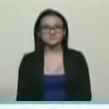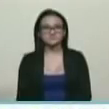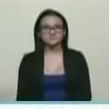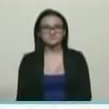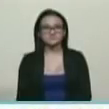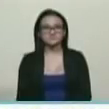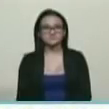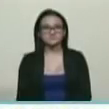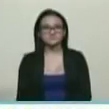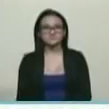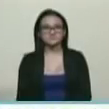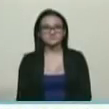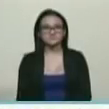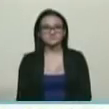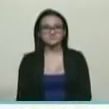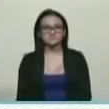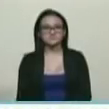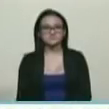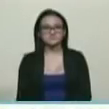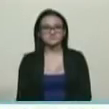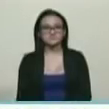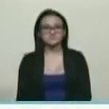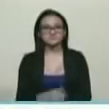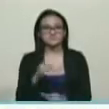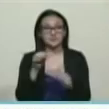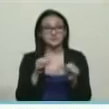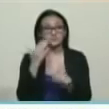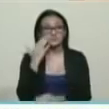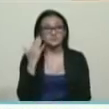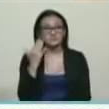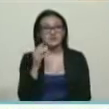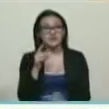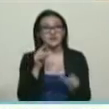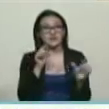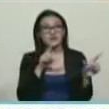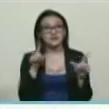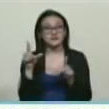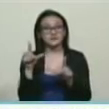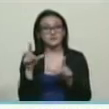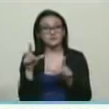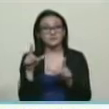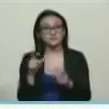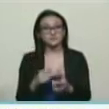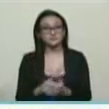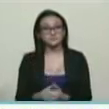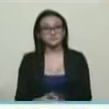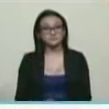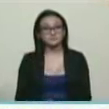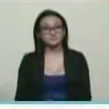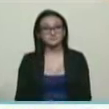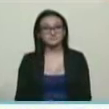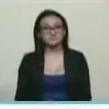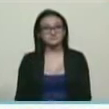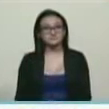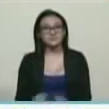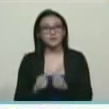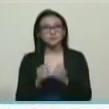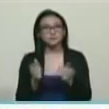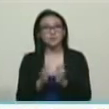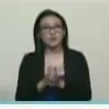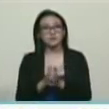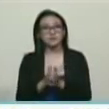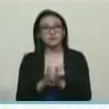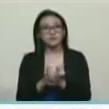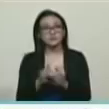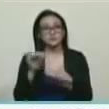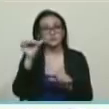Bien, estamos esperando entonces imágenes, ya lo tenemos en pantalla, del fiscal general de la República, Taret William Saab, desde el estado Anzoátegui, para